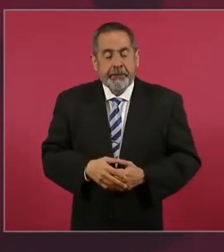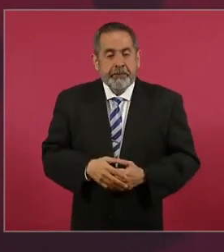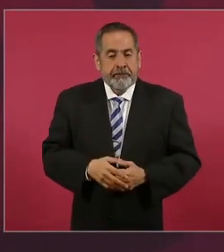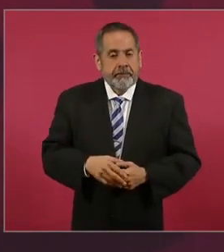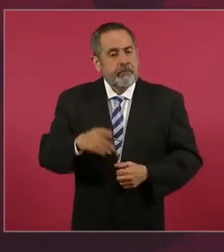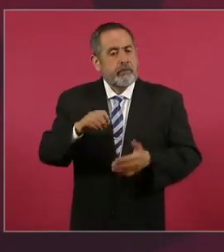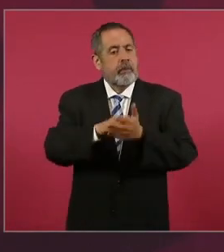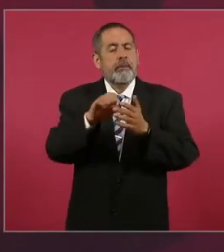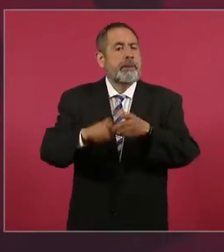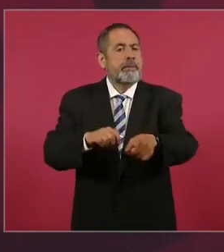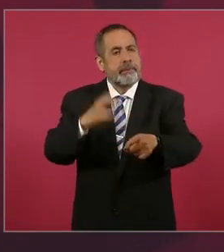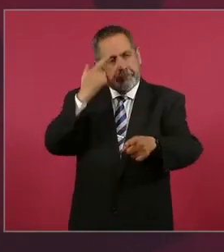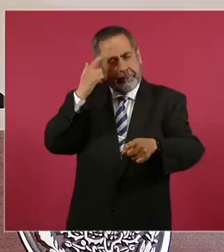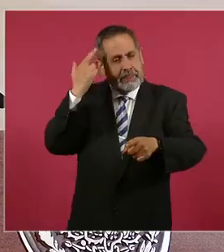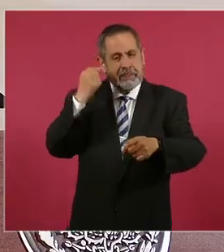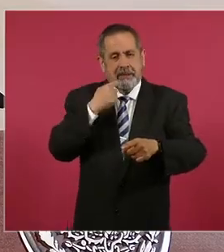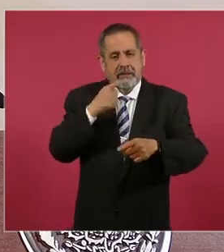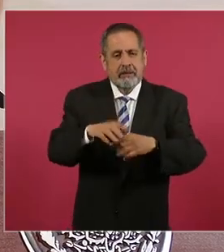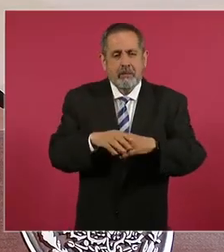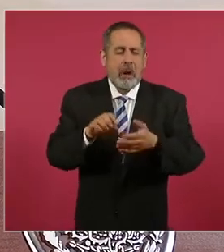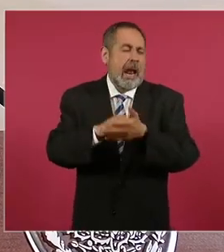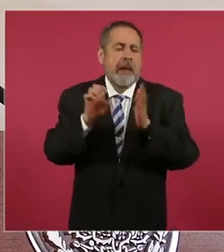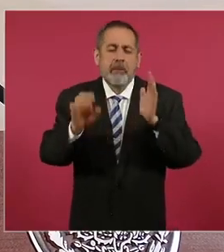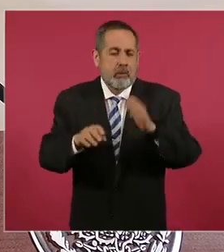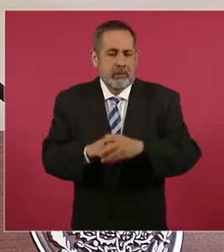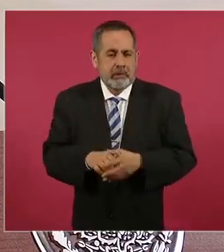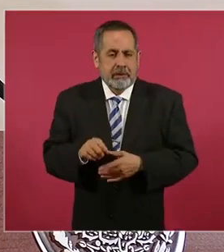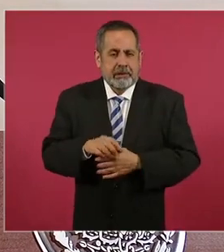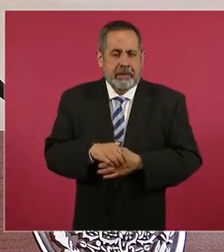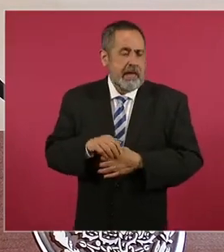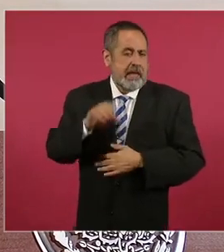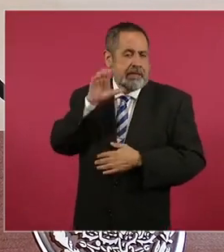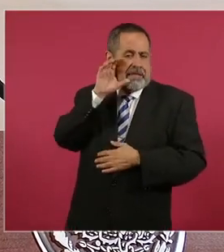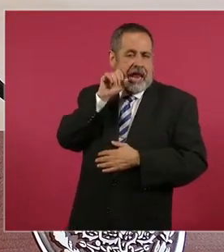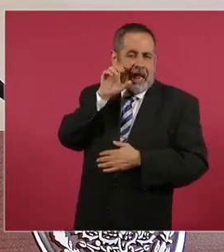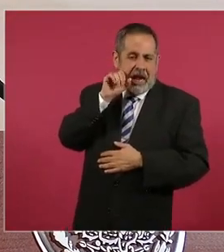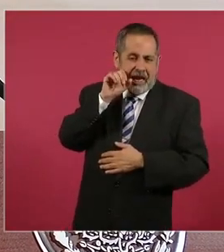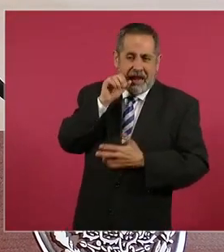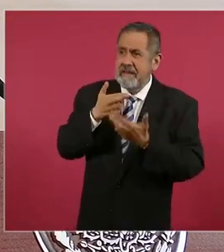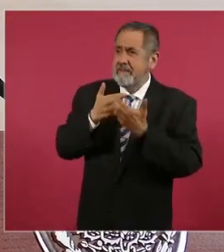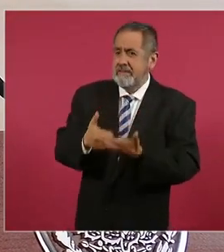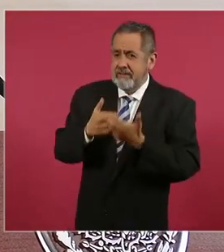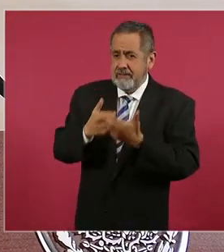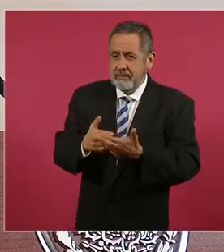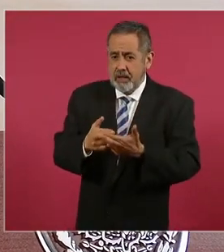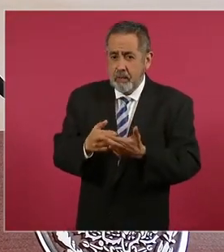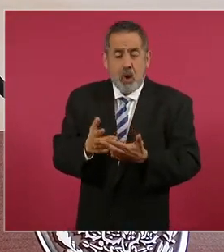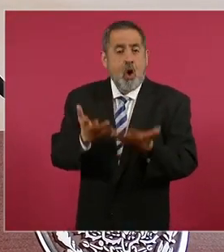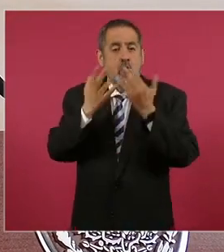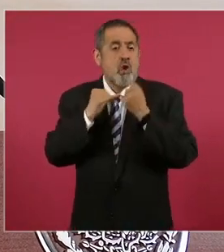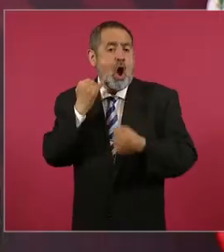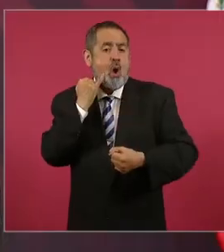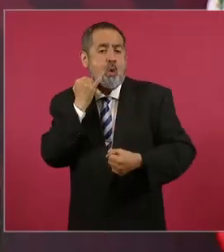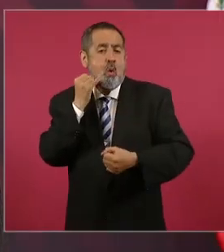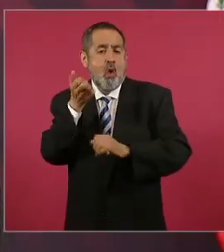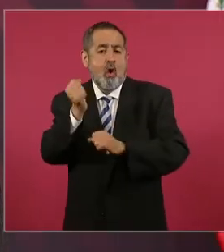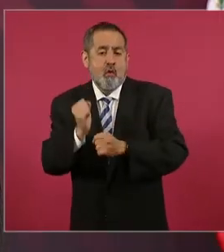la venta de naranja y comprar jugo de naranja.